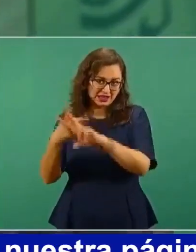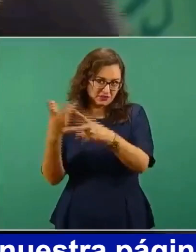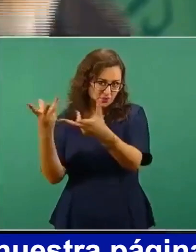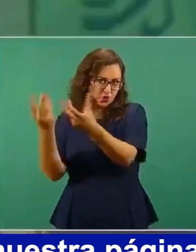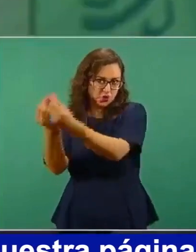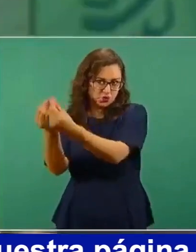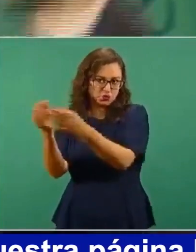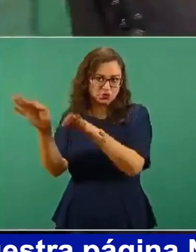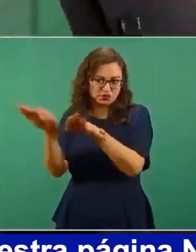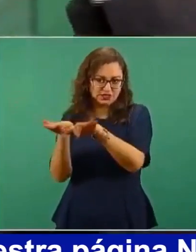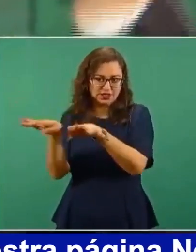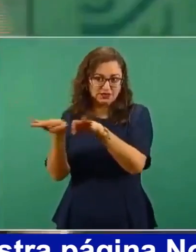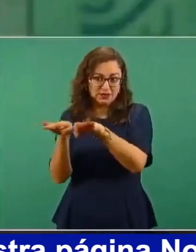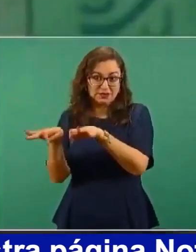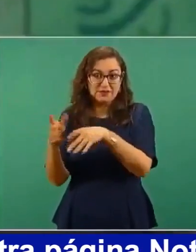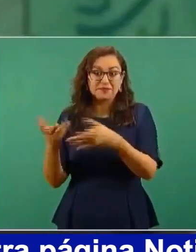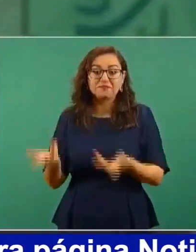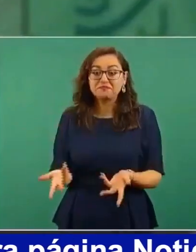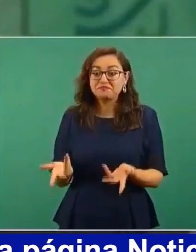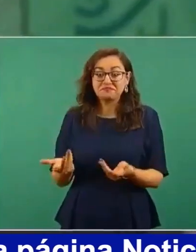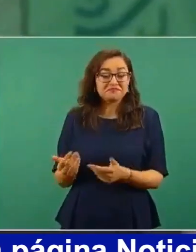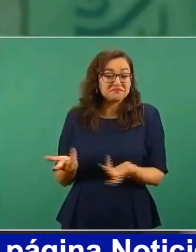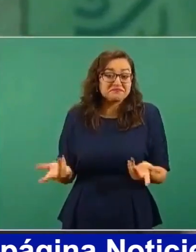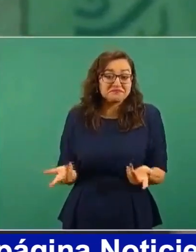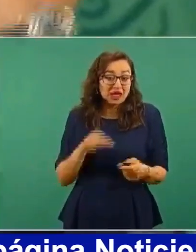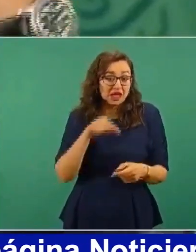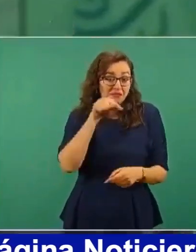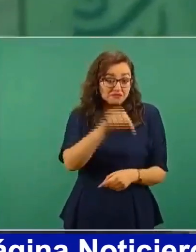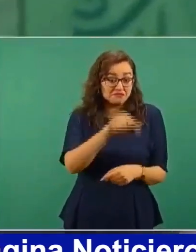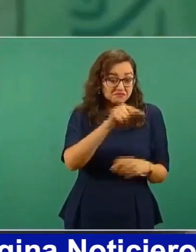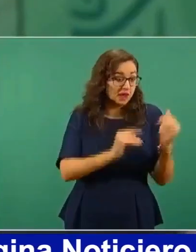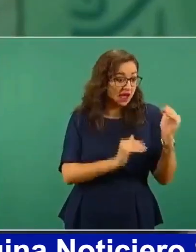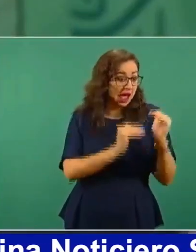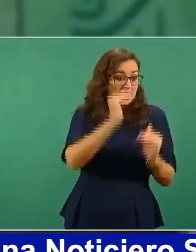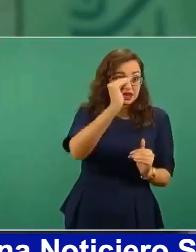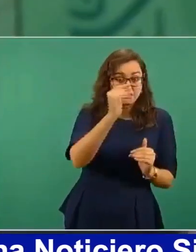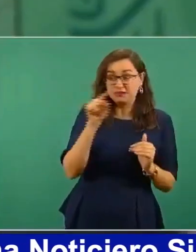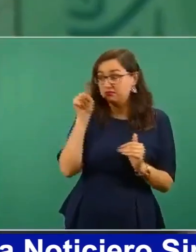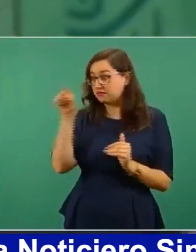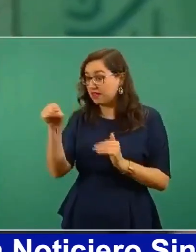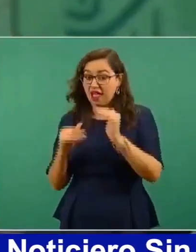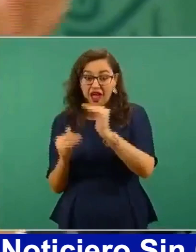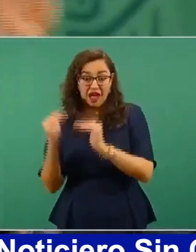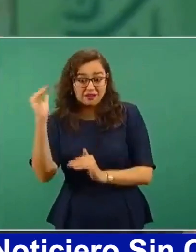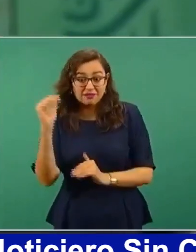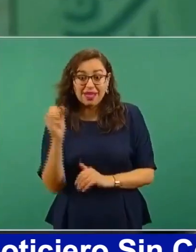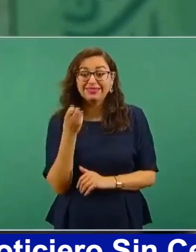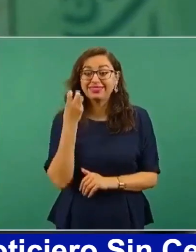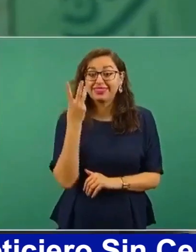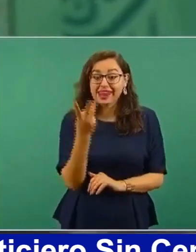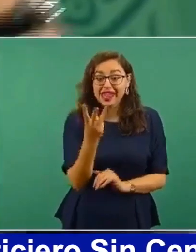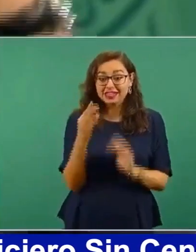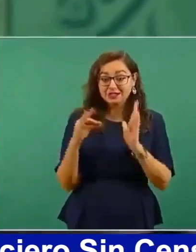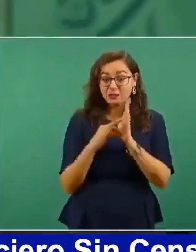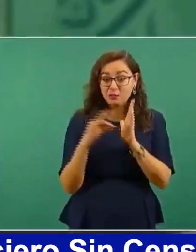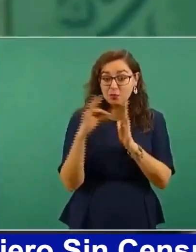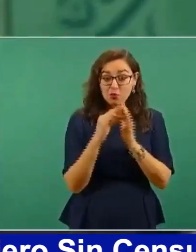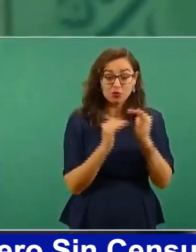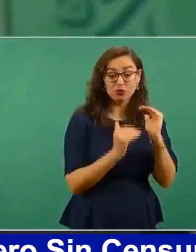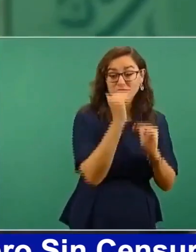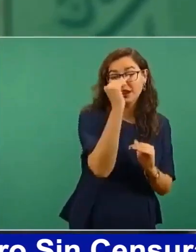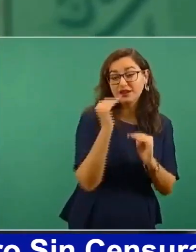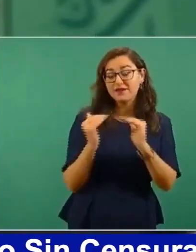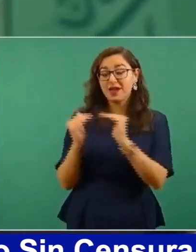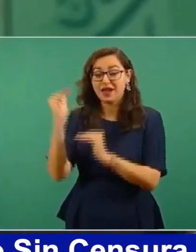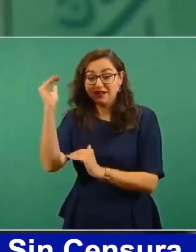Y al cierre, pues estábamos arriba, encuesta de salida, creo que 3 puntos arriba.